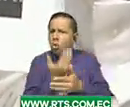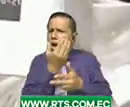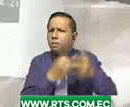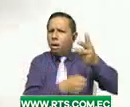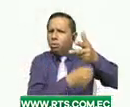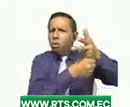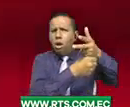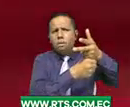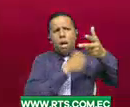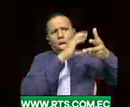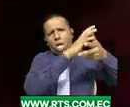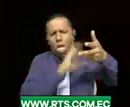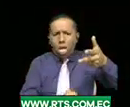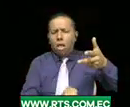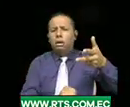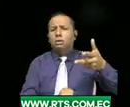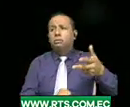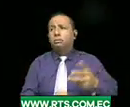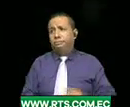cámara que nos bajaron.